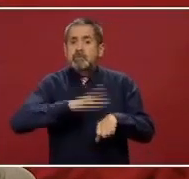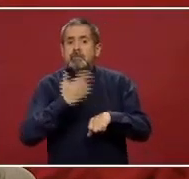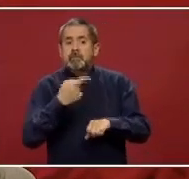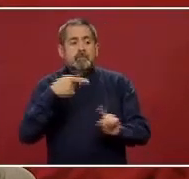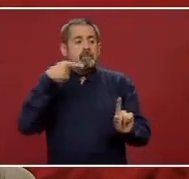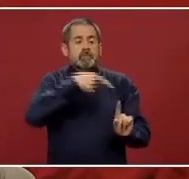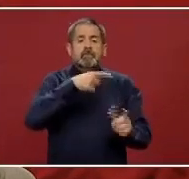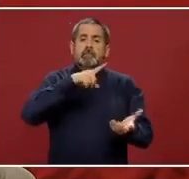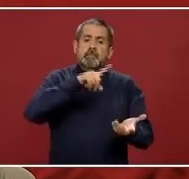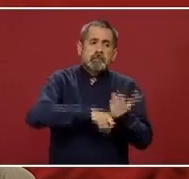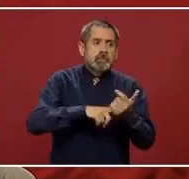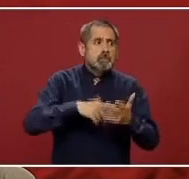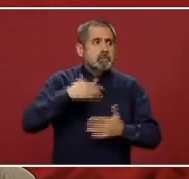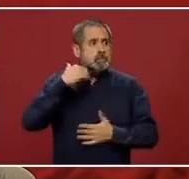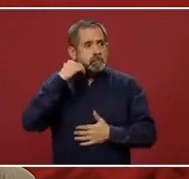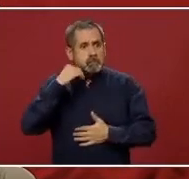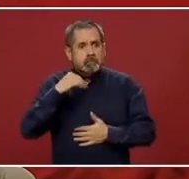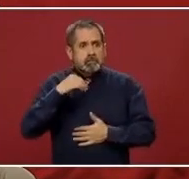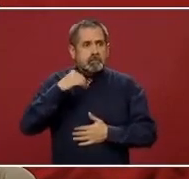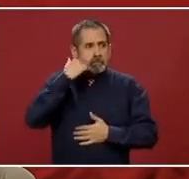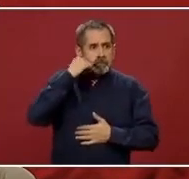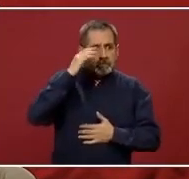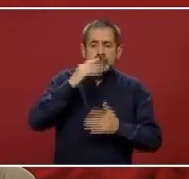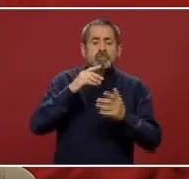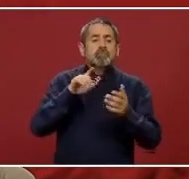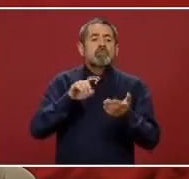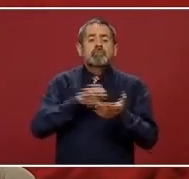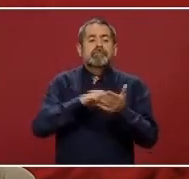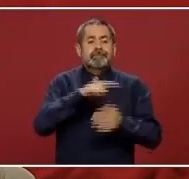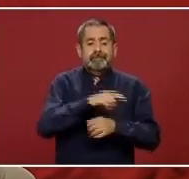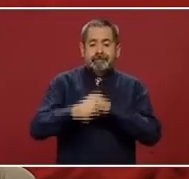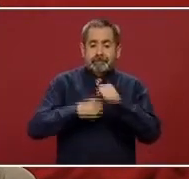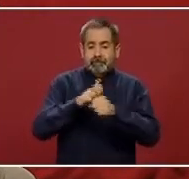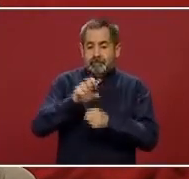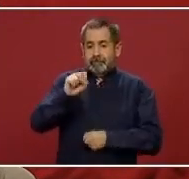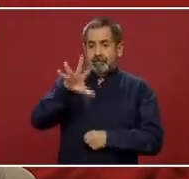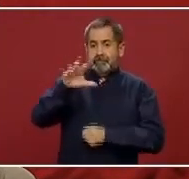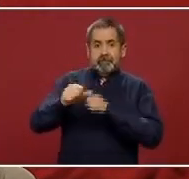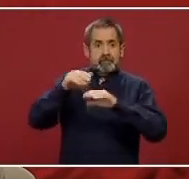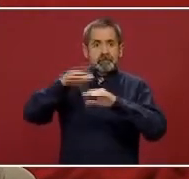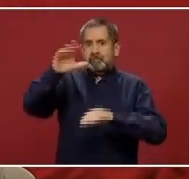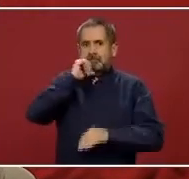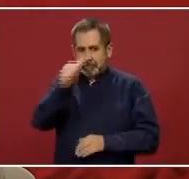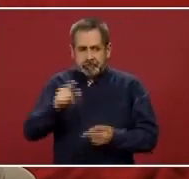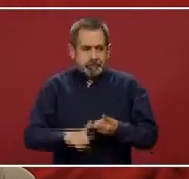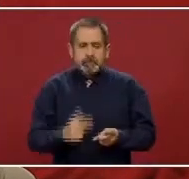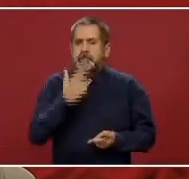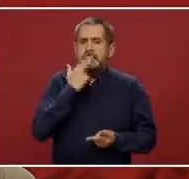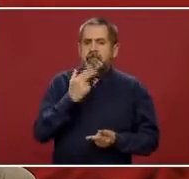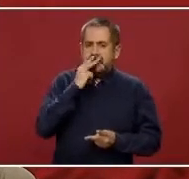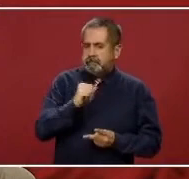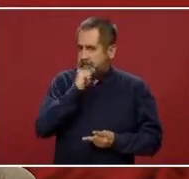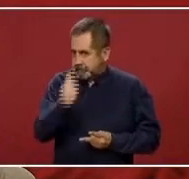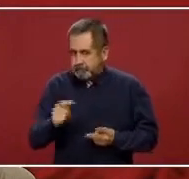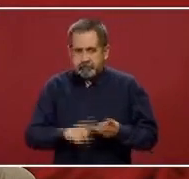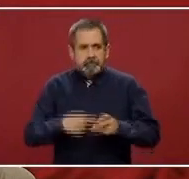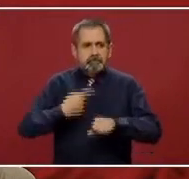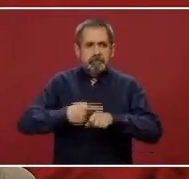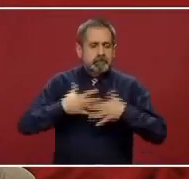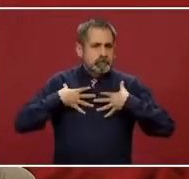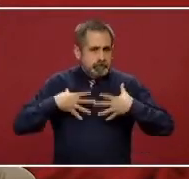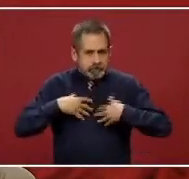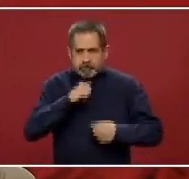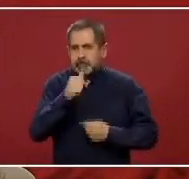tienen mayores de 65 años, enfermedad crónica como diabetes, hipertensión, enfermedad pulmonar,